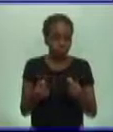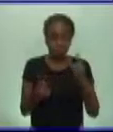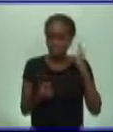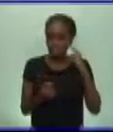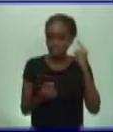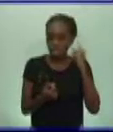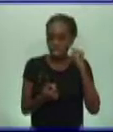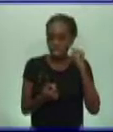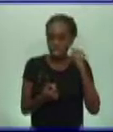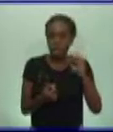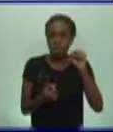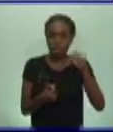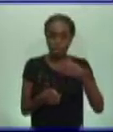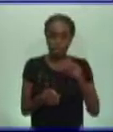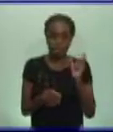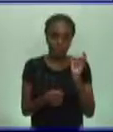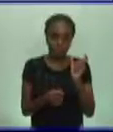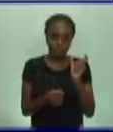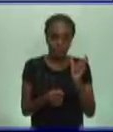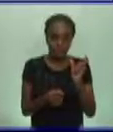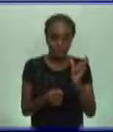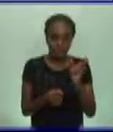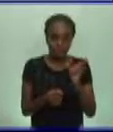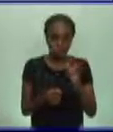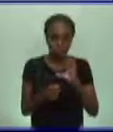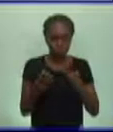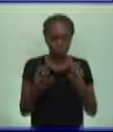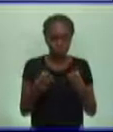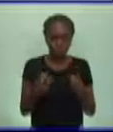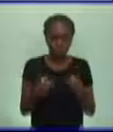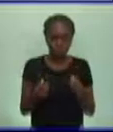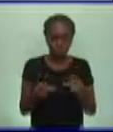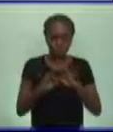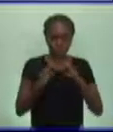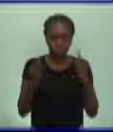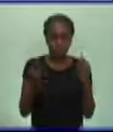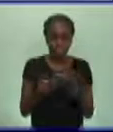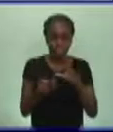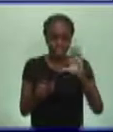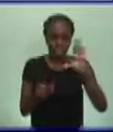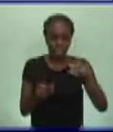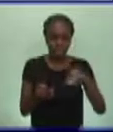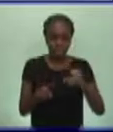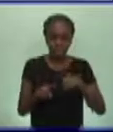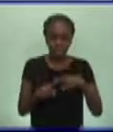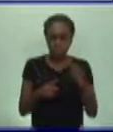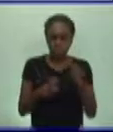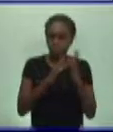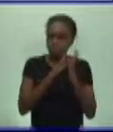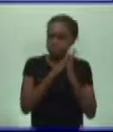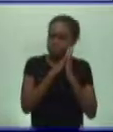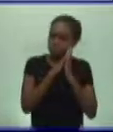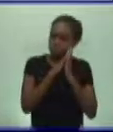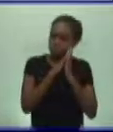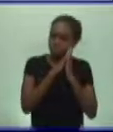veces esta palabra cuando alguno de sus familiares le pide, ¿por qué no duermen un ratico la siesta?